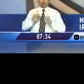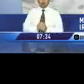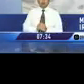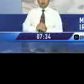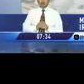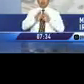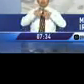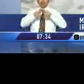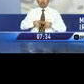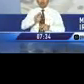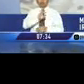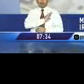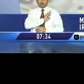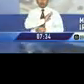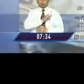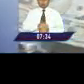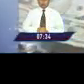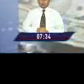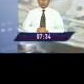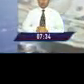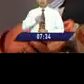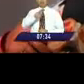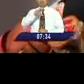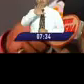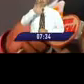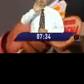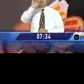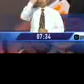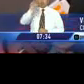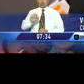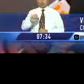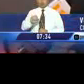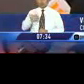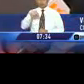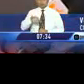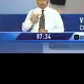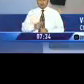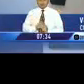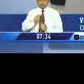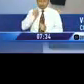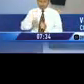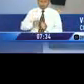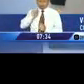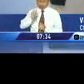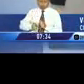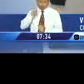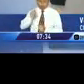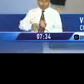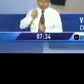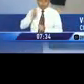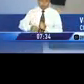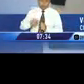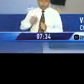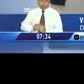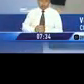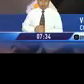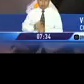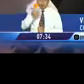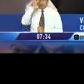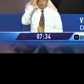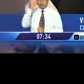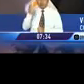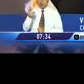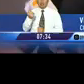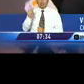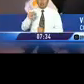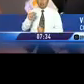pericias técnicas. Bueno, vamos a un 25% de lo que hemos contado hasta el momento. Va a demorar esto porque hay dinero fraccionado. Incluso se